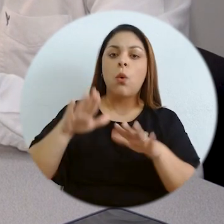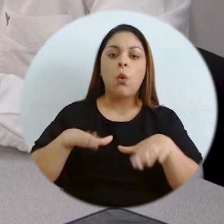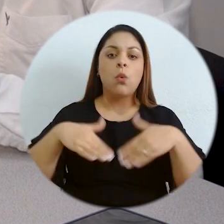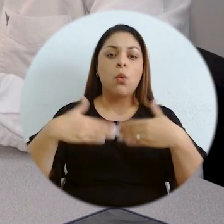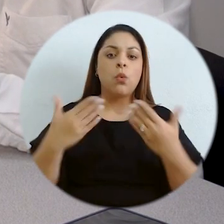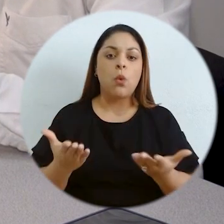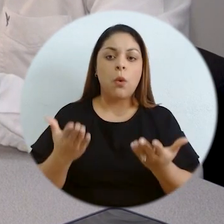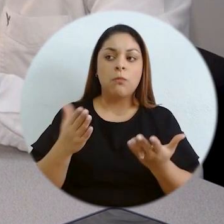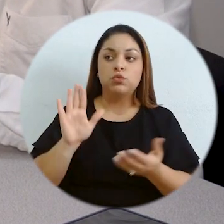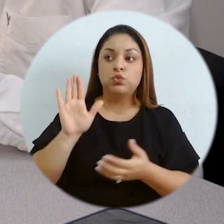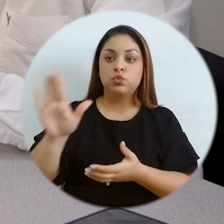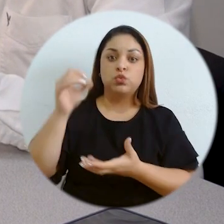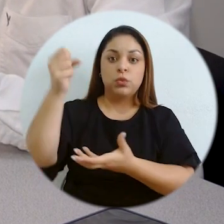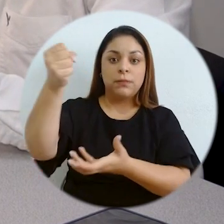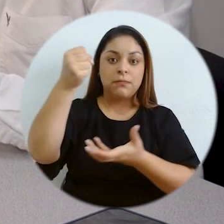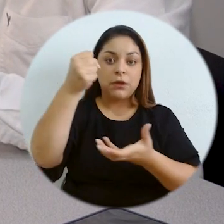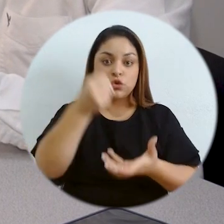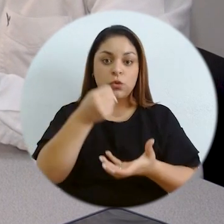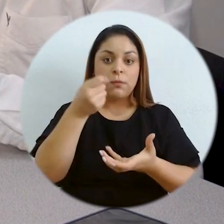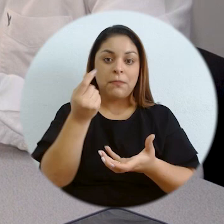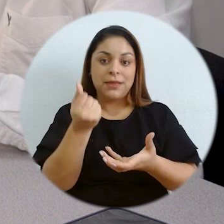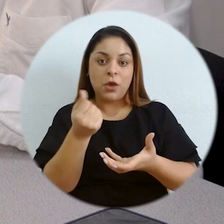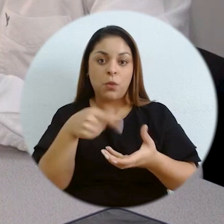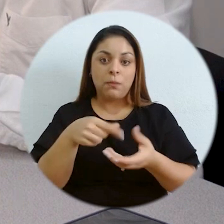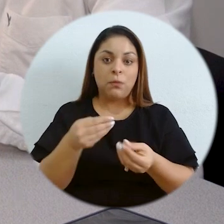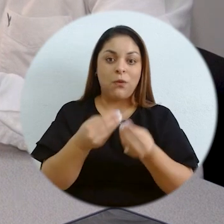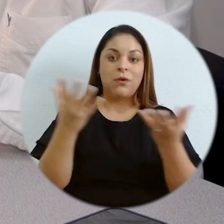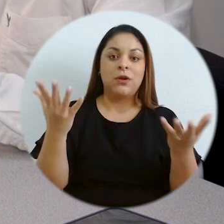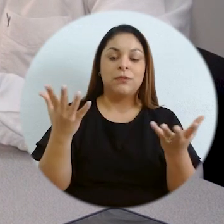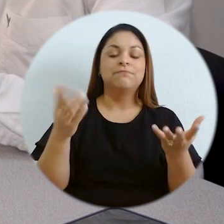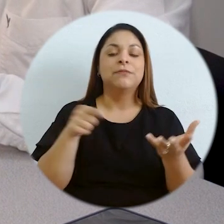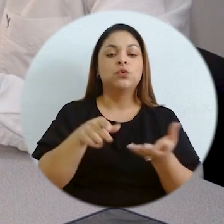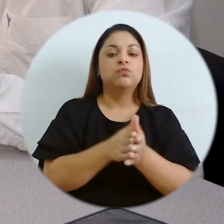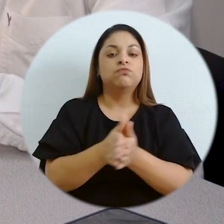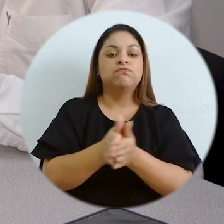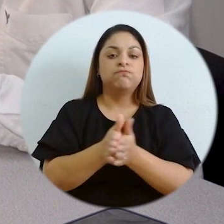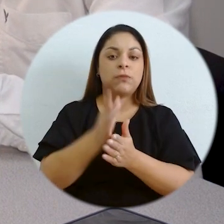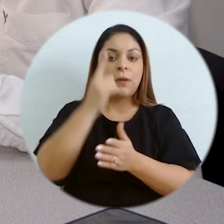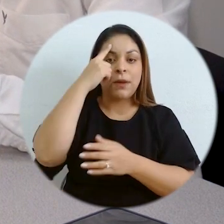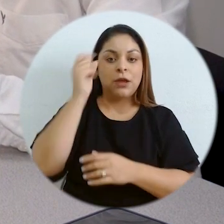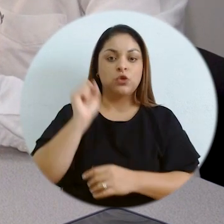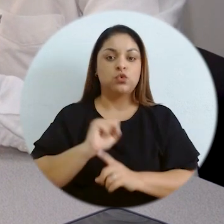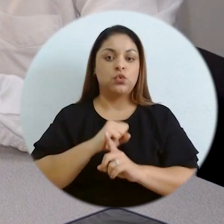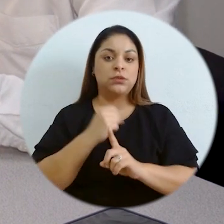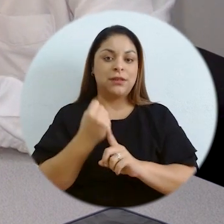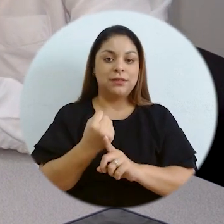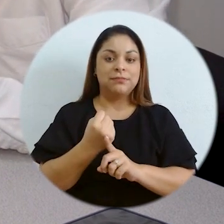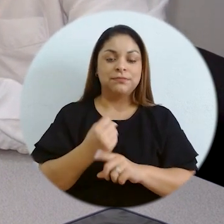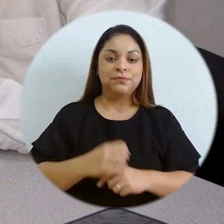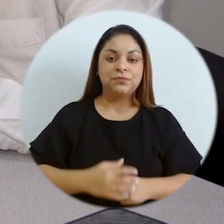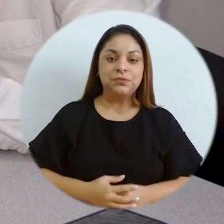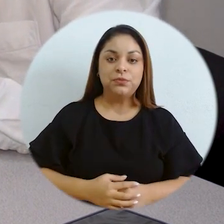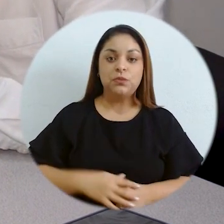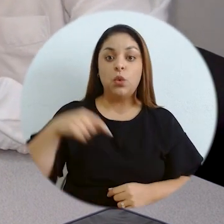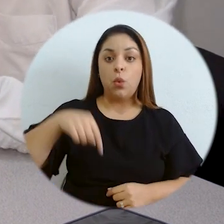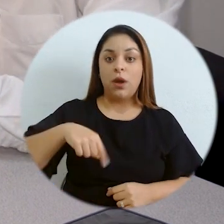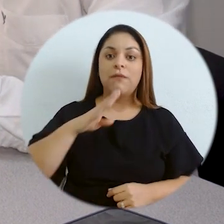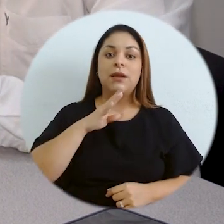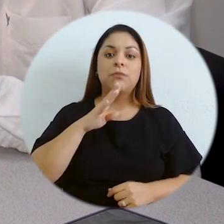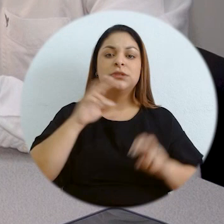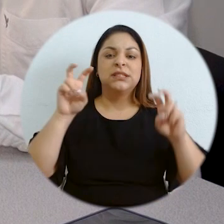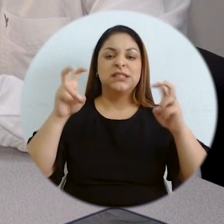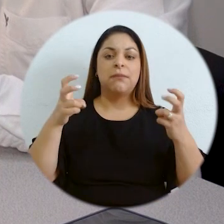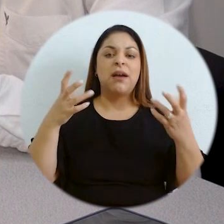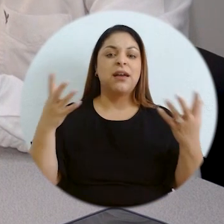inversión de recursos públicos generan conocimiento de provecho para la sociedad. En esta oportunidad vamos a hablar del Estado